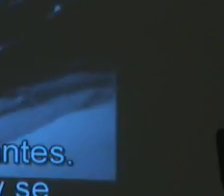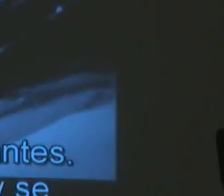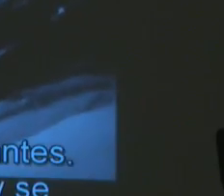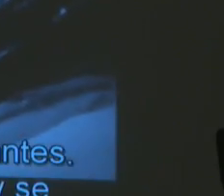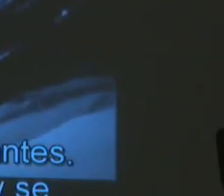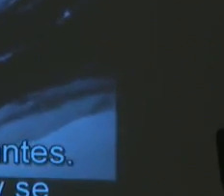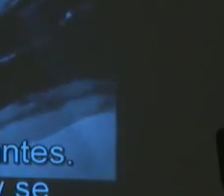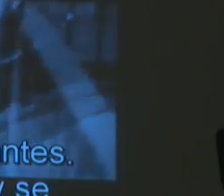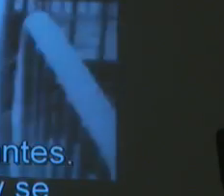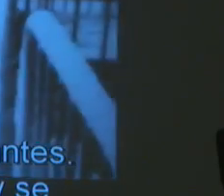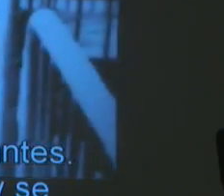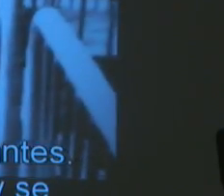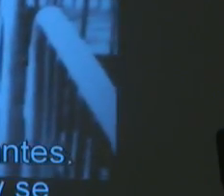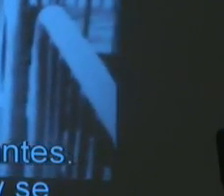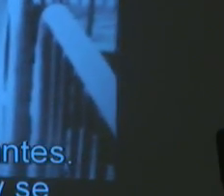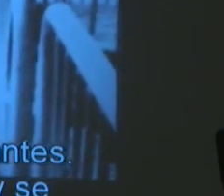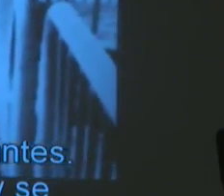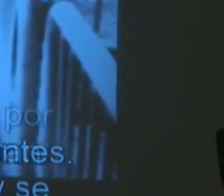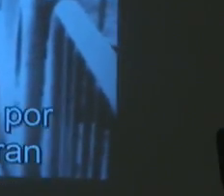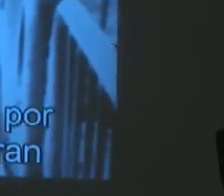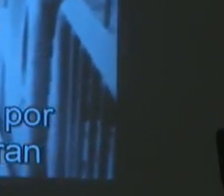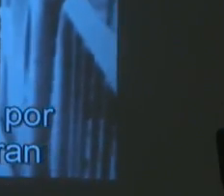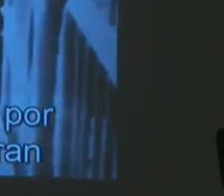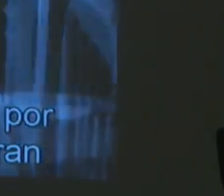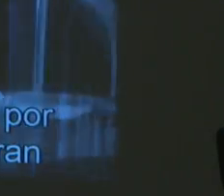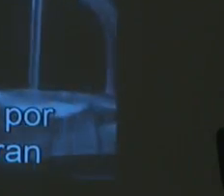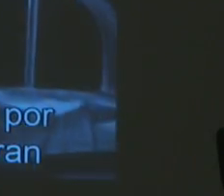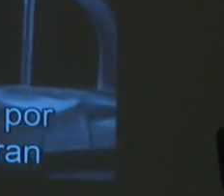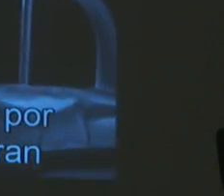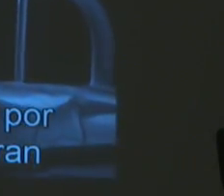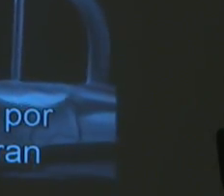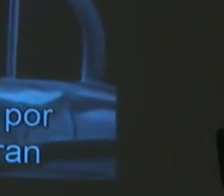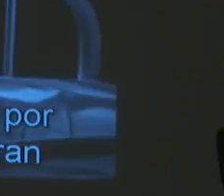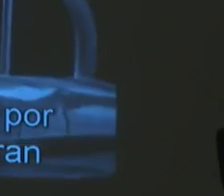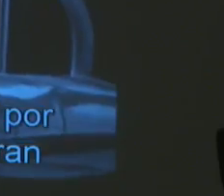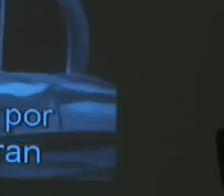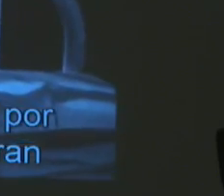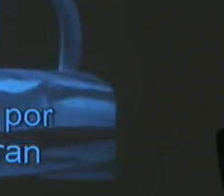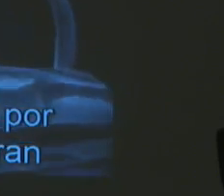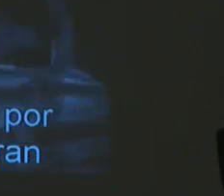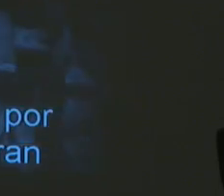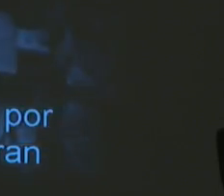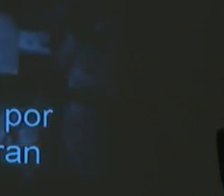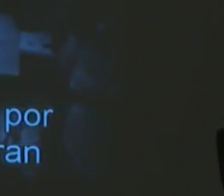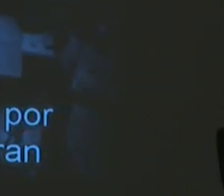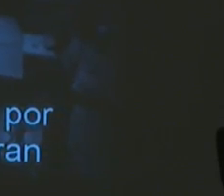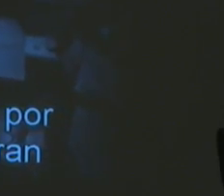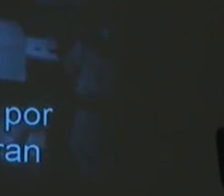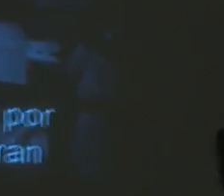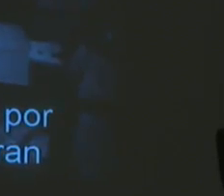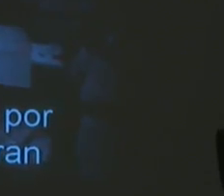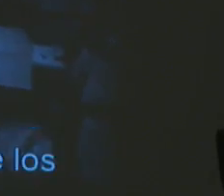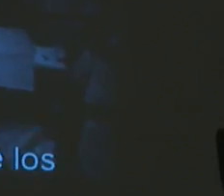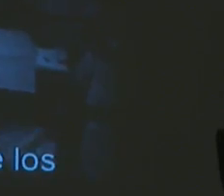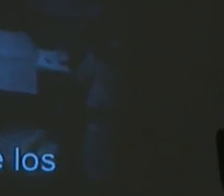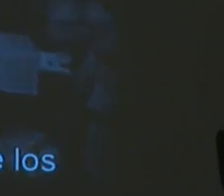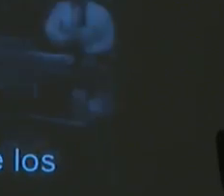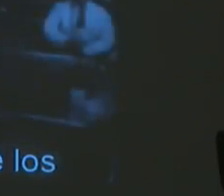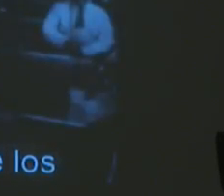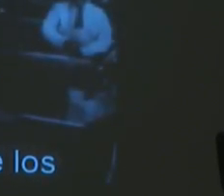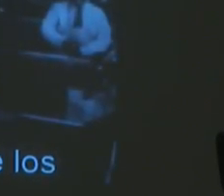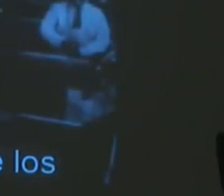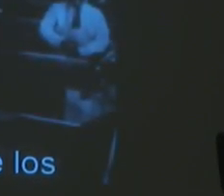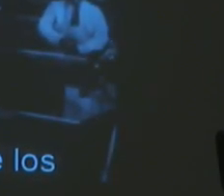inhumanos y degradantes no se les permite a tomar decisiones y se les hizo creer que jamás podrían vivir por ellos mismos se les hizo creer que eran -